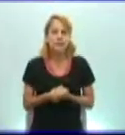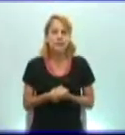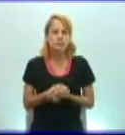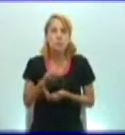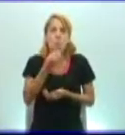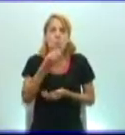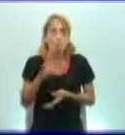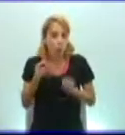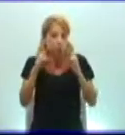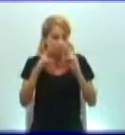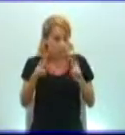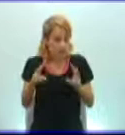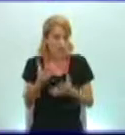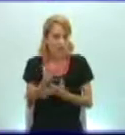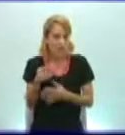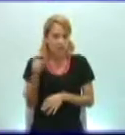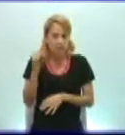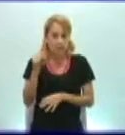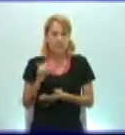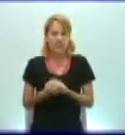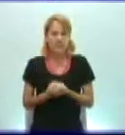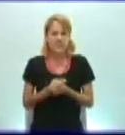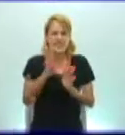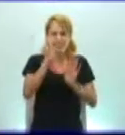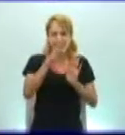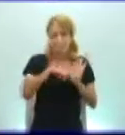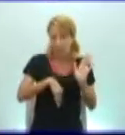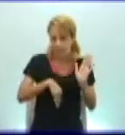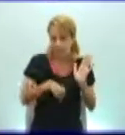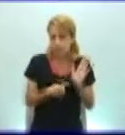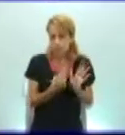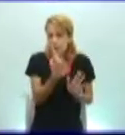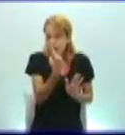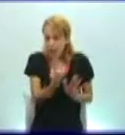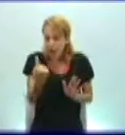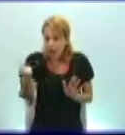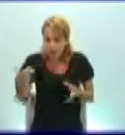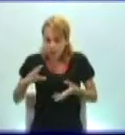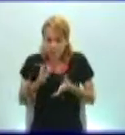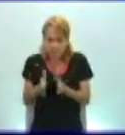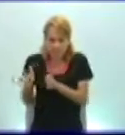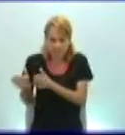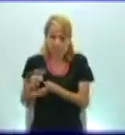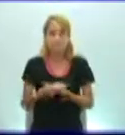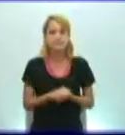vivir la planta si le quitamos alguno de sus órganos?